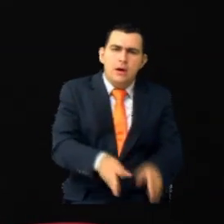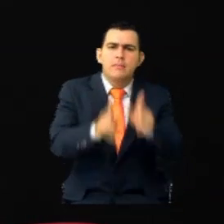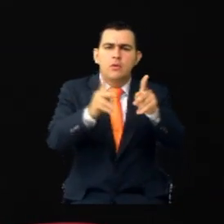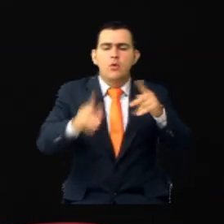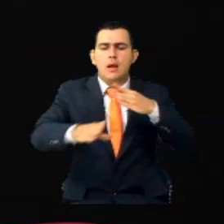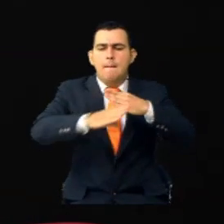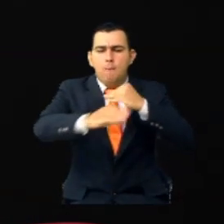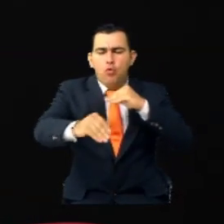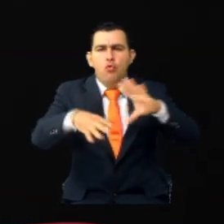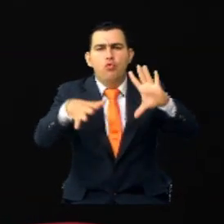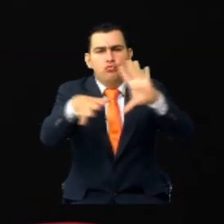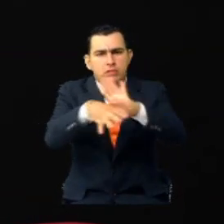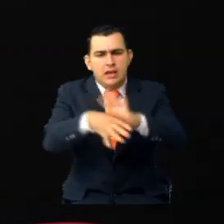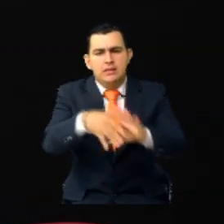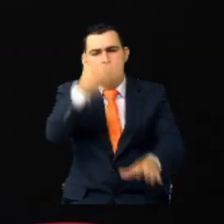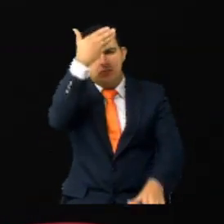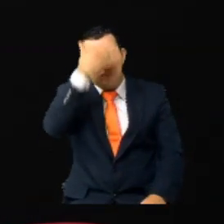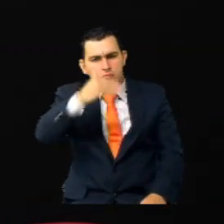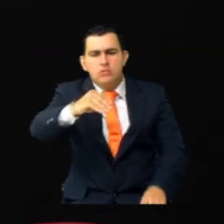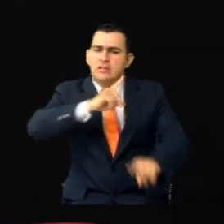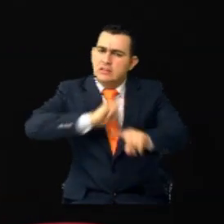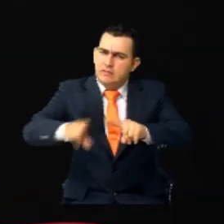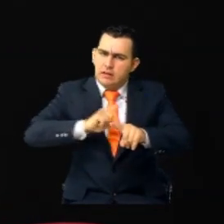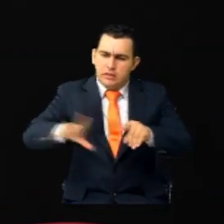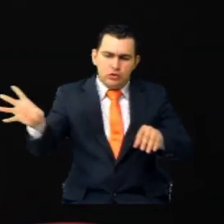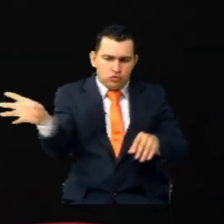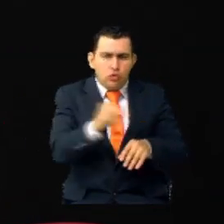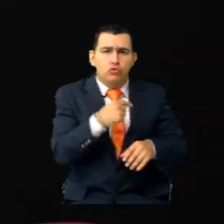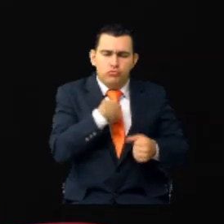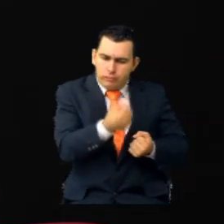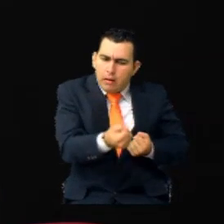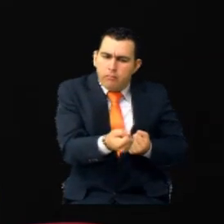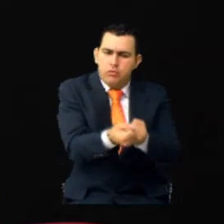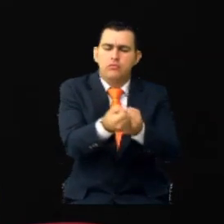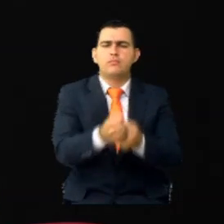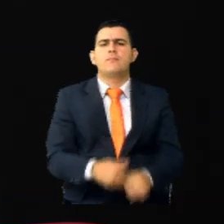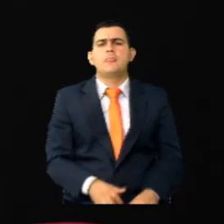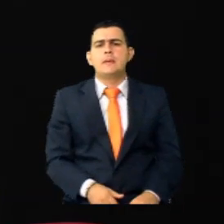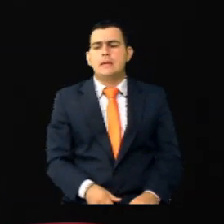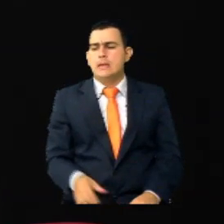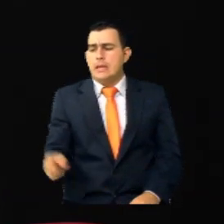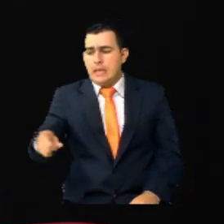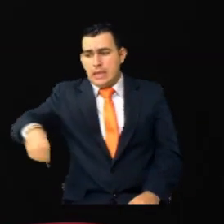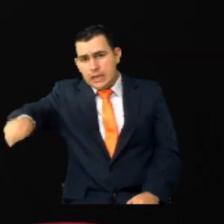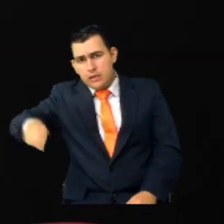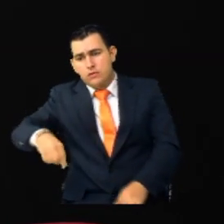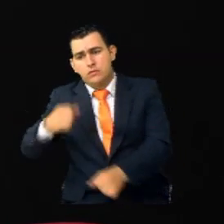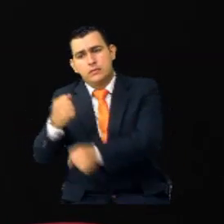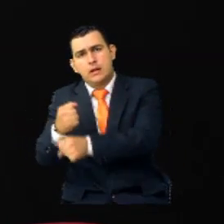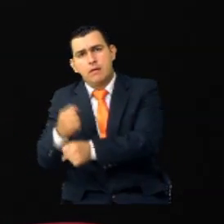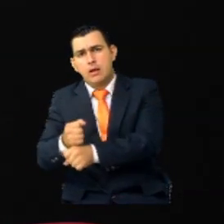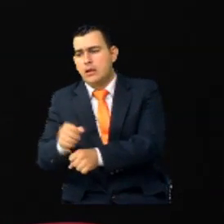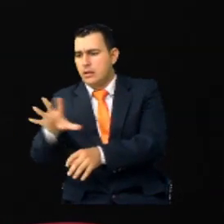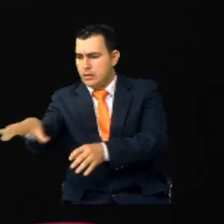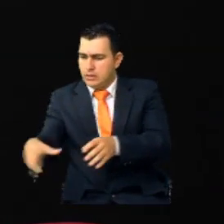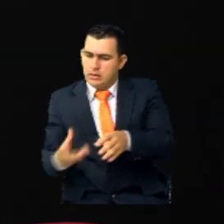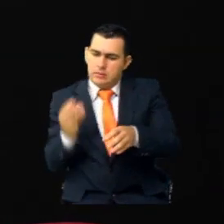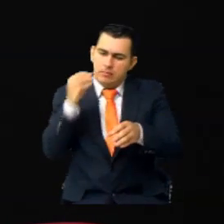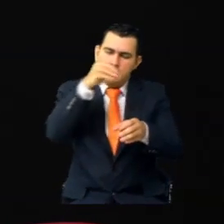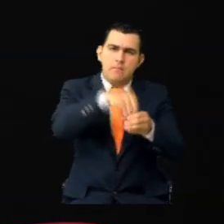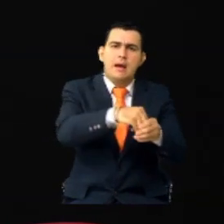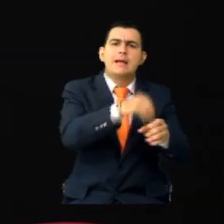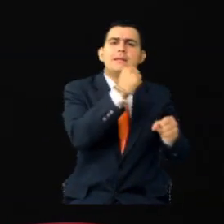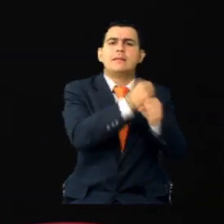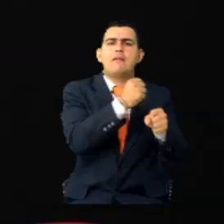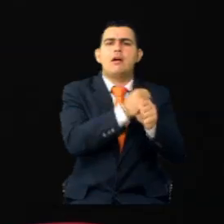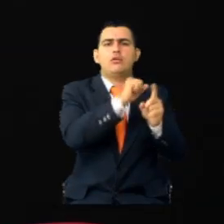formalizados, incorporar a los transportes, a los que están ejerciendo el transporte informal al empleo social,